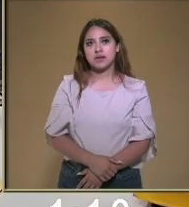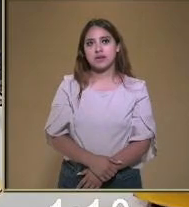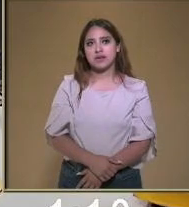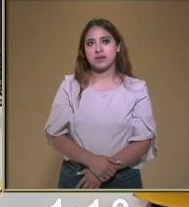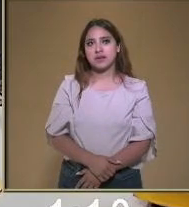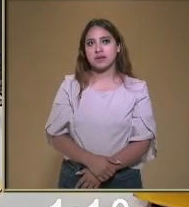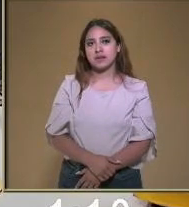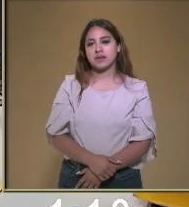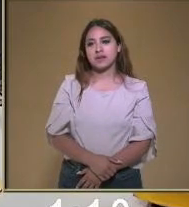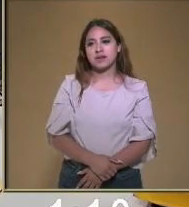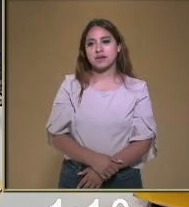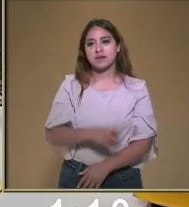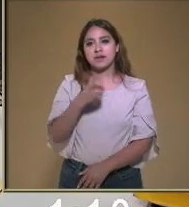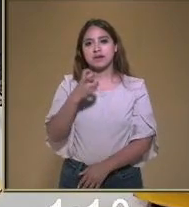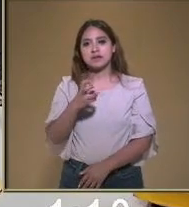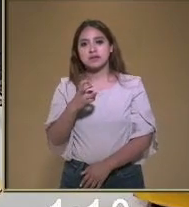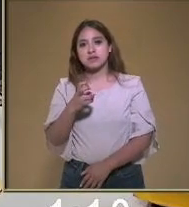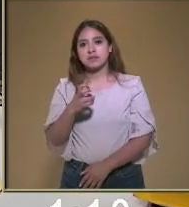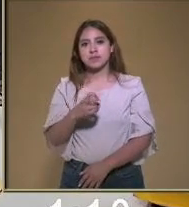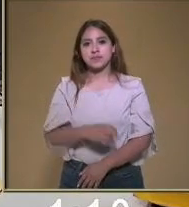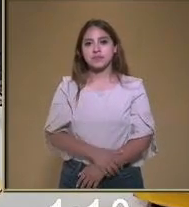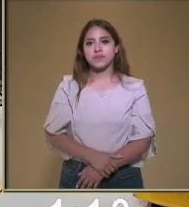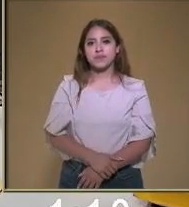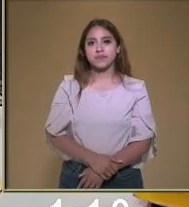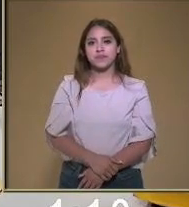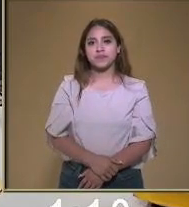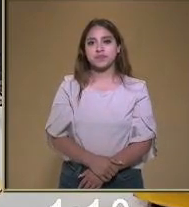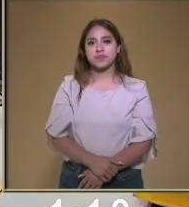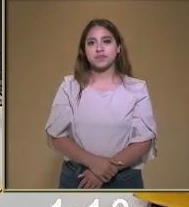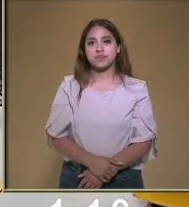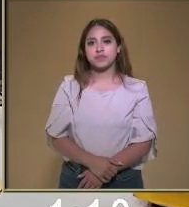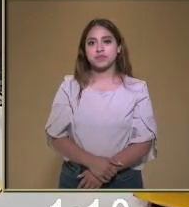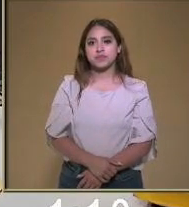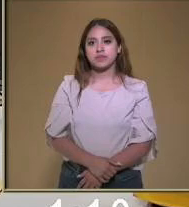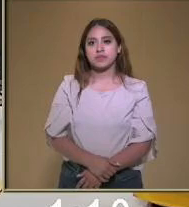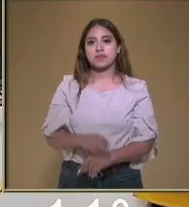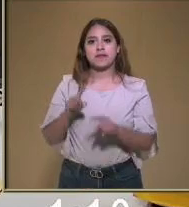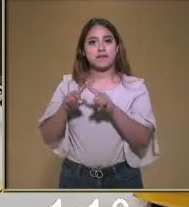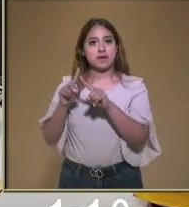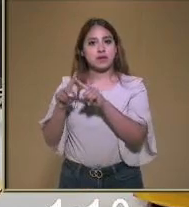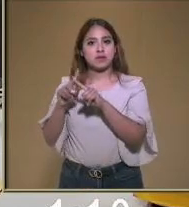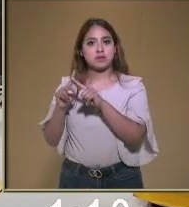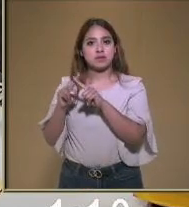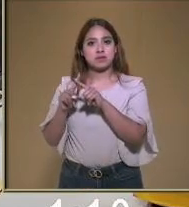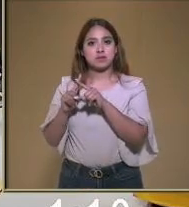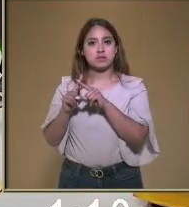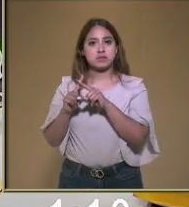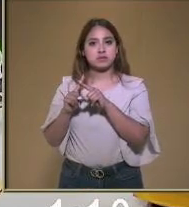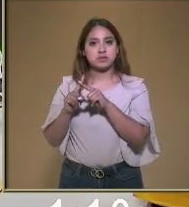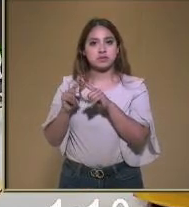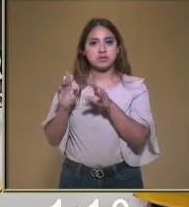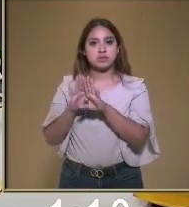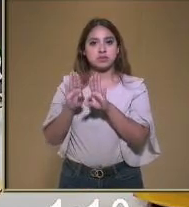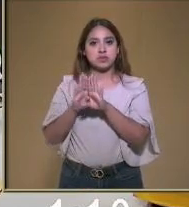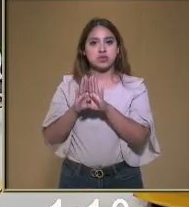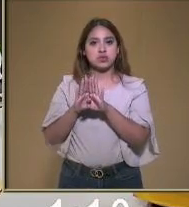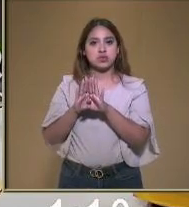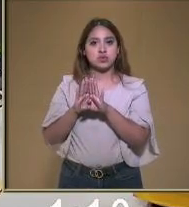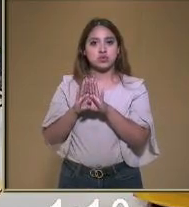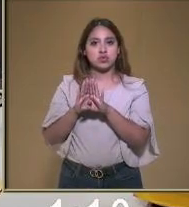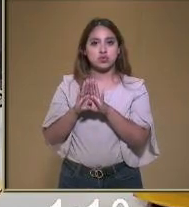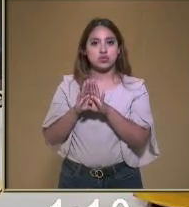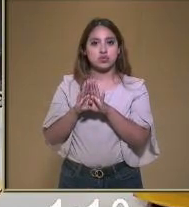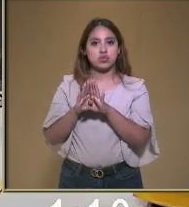de las reglas fue los implementos, ¿verdad? Que lo realicé con diferentes implementos, no solamente con uno. Respetamos nuestros turnos, por